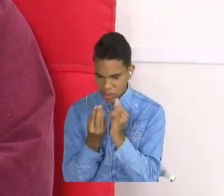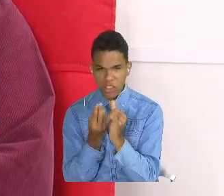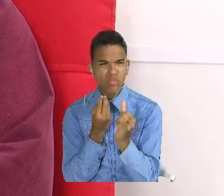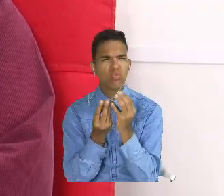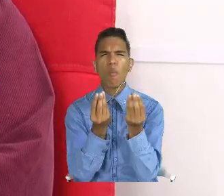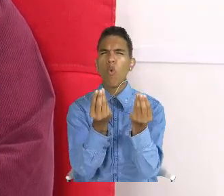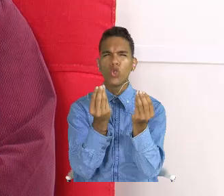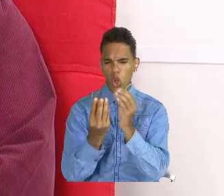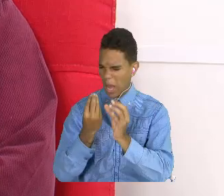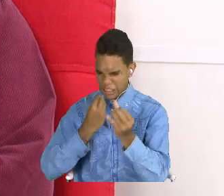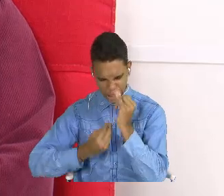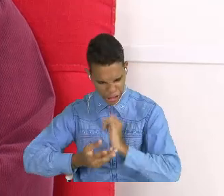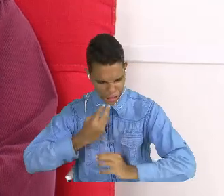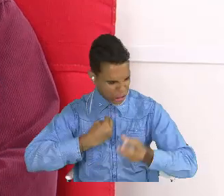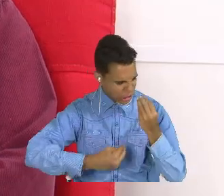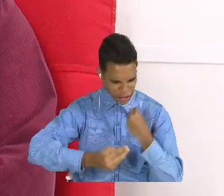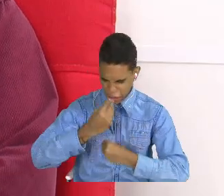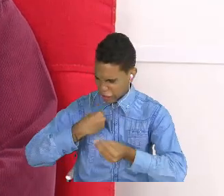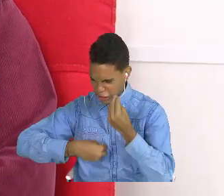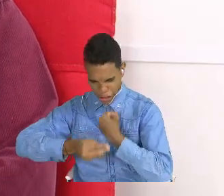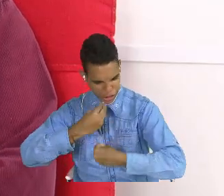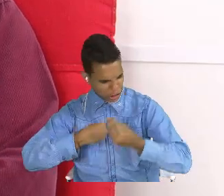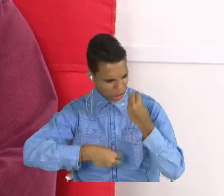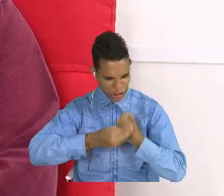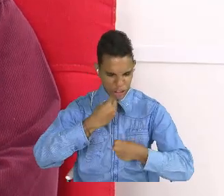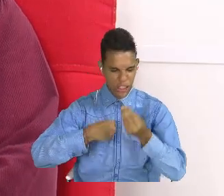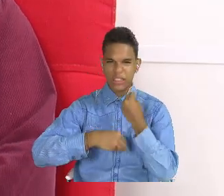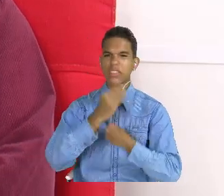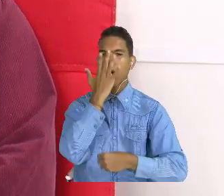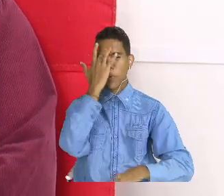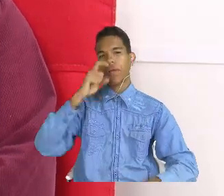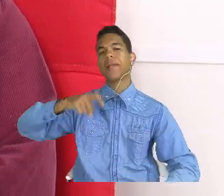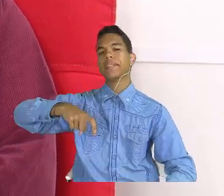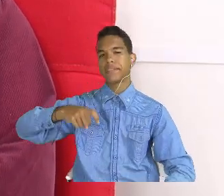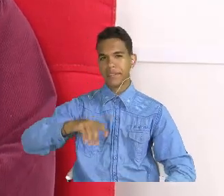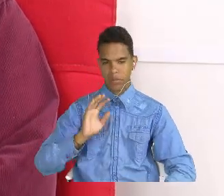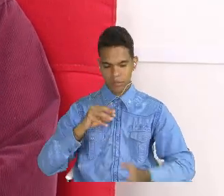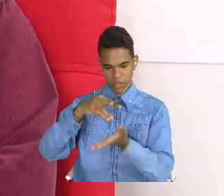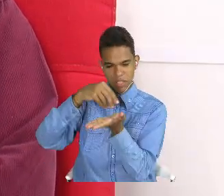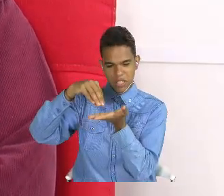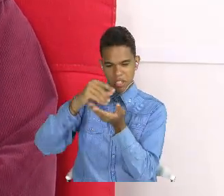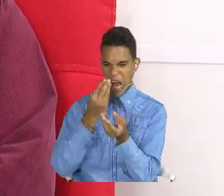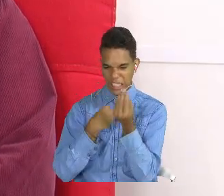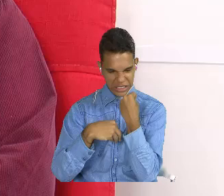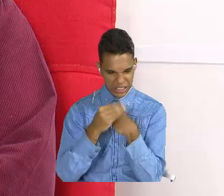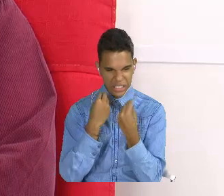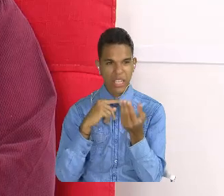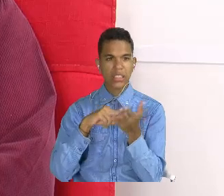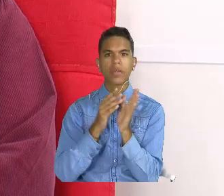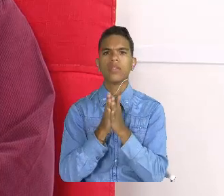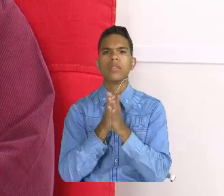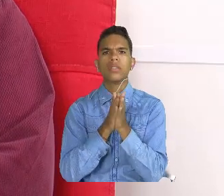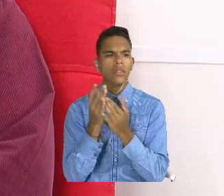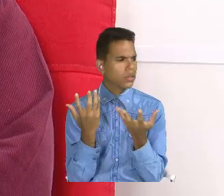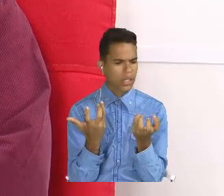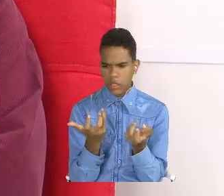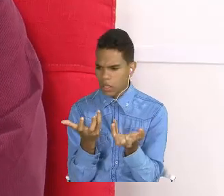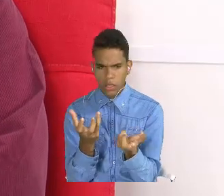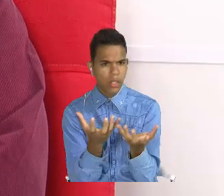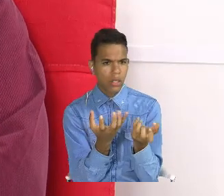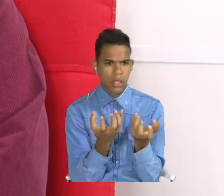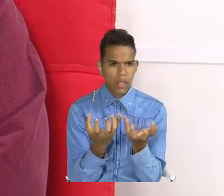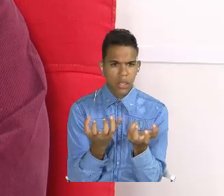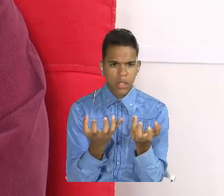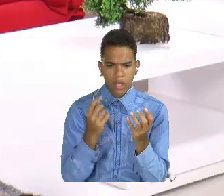altos valores de glicemia en la sangre, está consumiendo bastante, sobre todo carbohidratos, harinas. Y con ansiedad. ¿Mm? y con ansiedad, sí, ¿cierto?